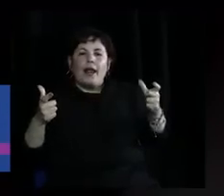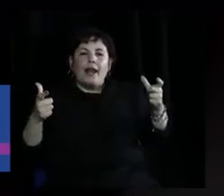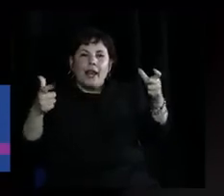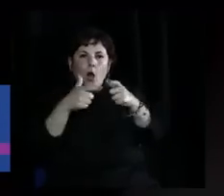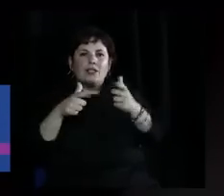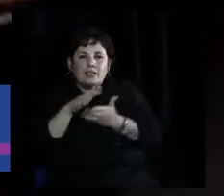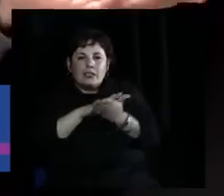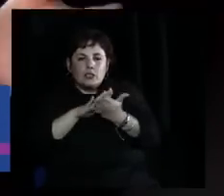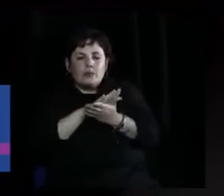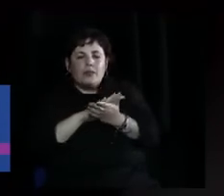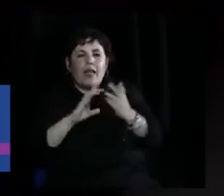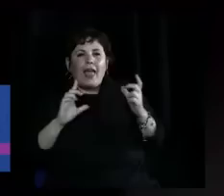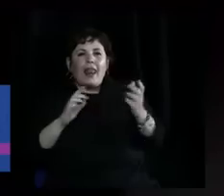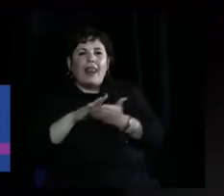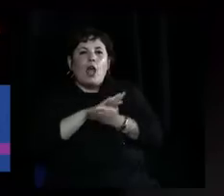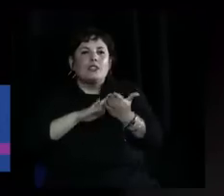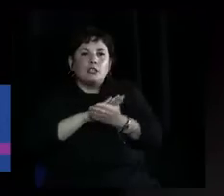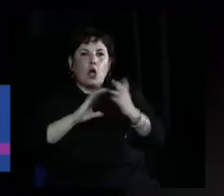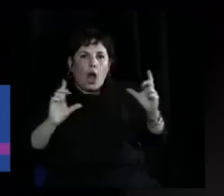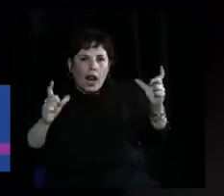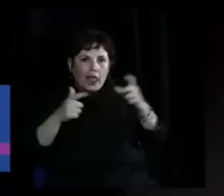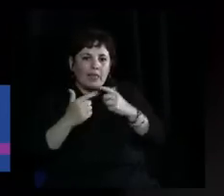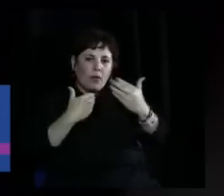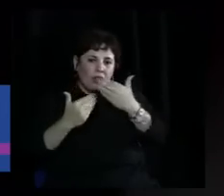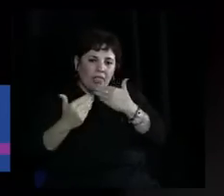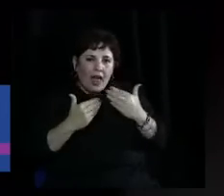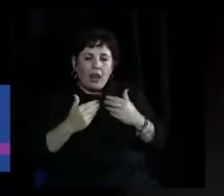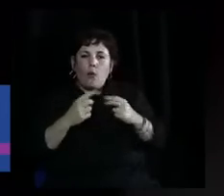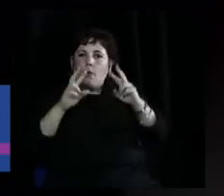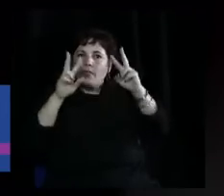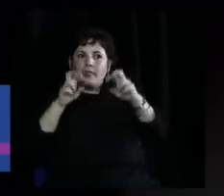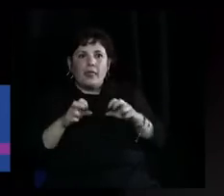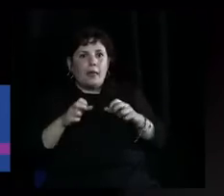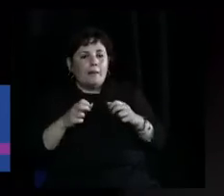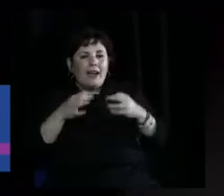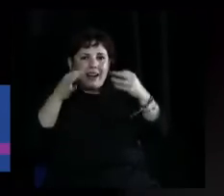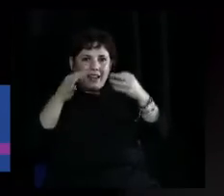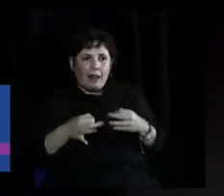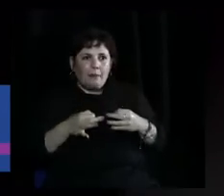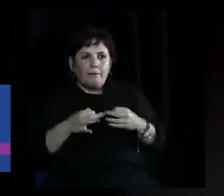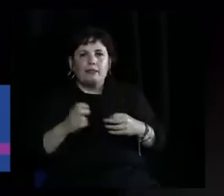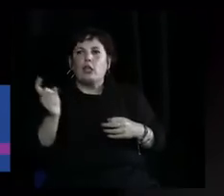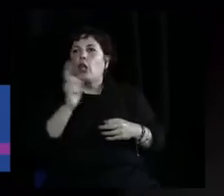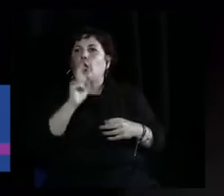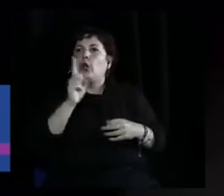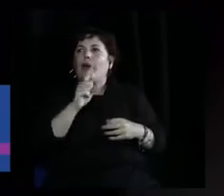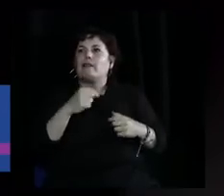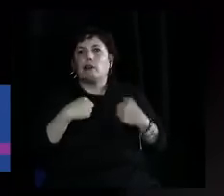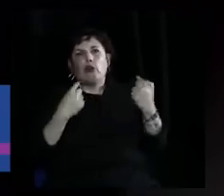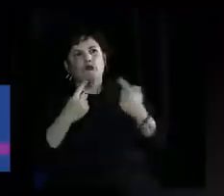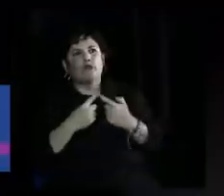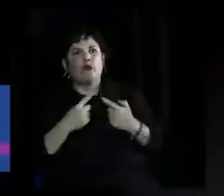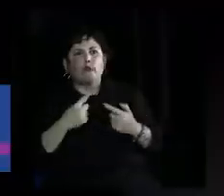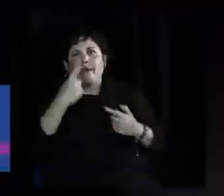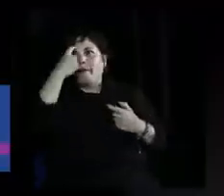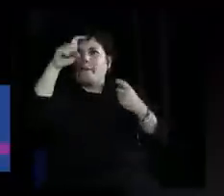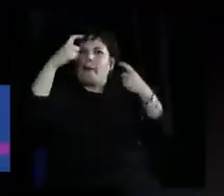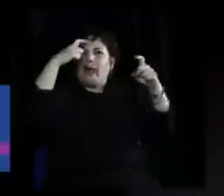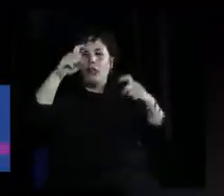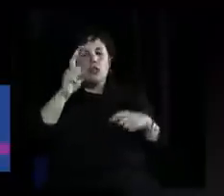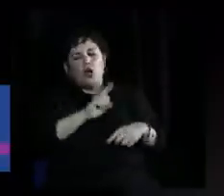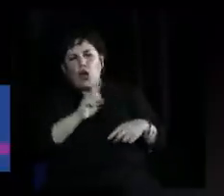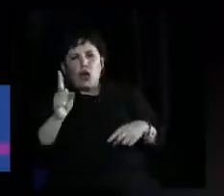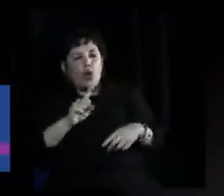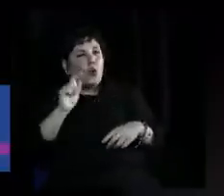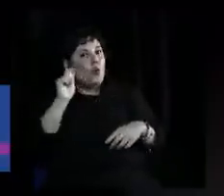diálogo, y bueno, nosotros vamos a profundizar, nosotros, este es un tema que en esto realmente no es que estamos haciendo un invento. Entendemos